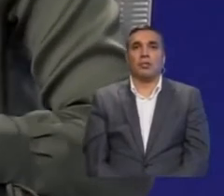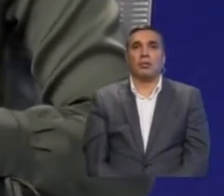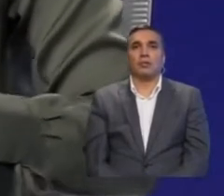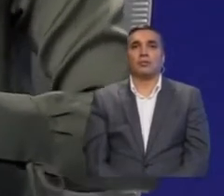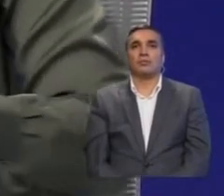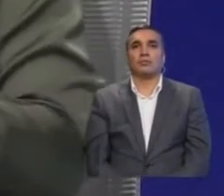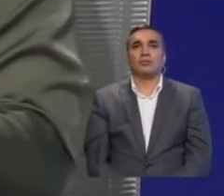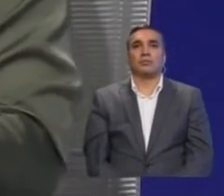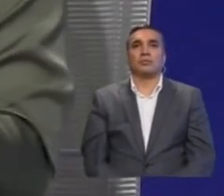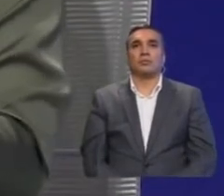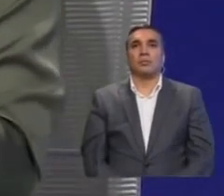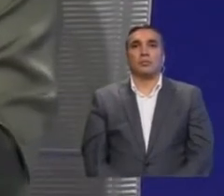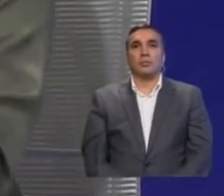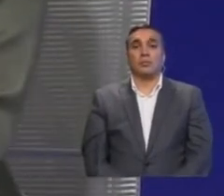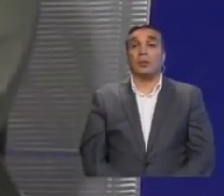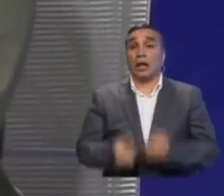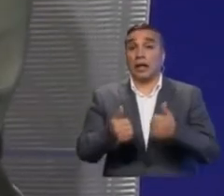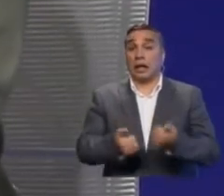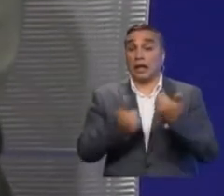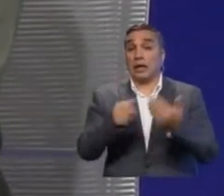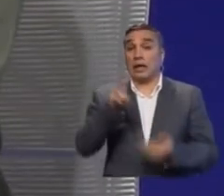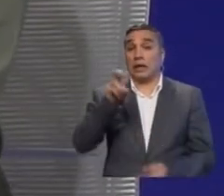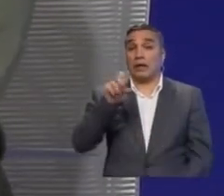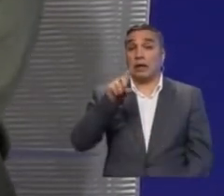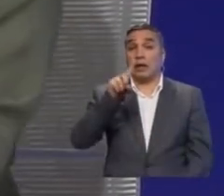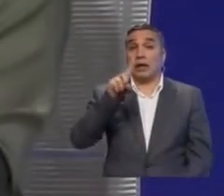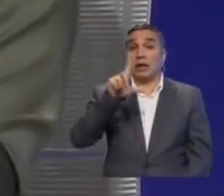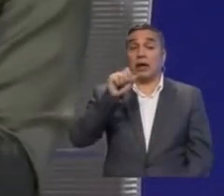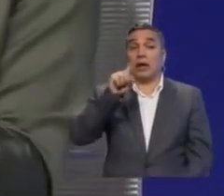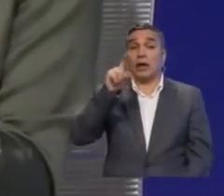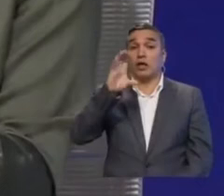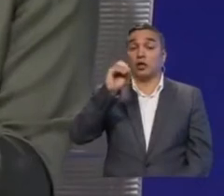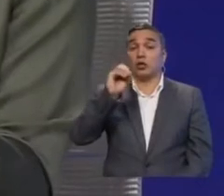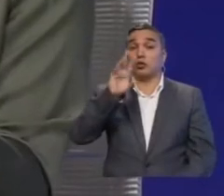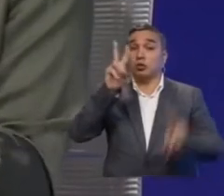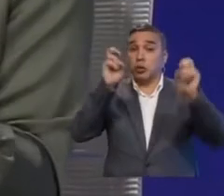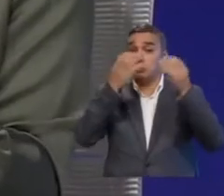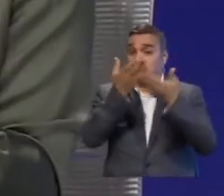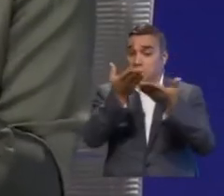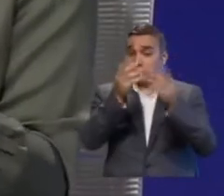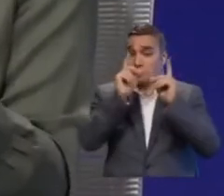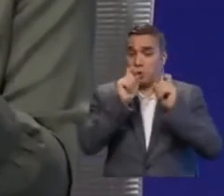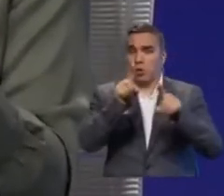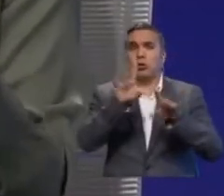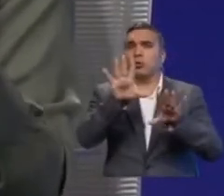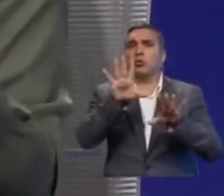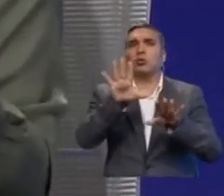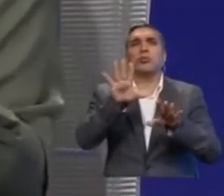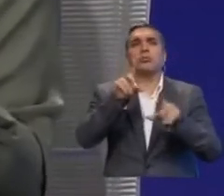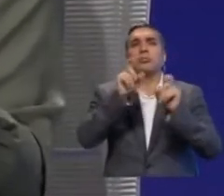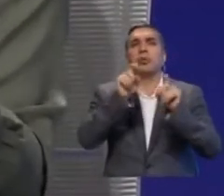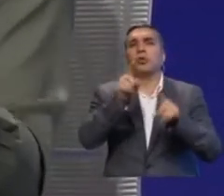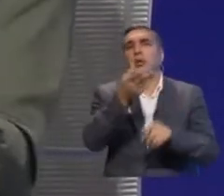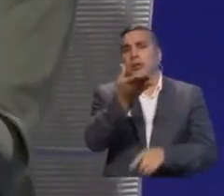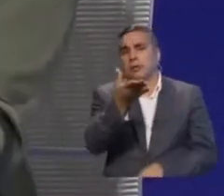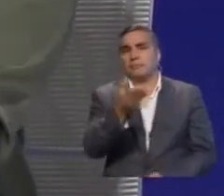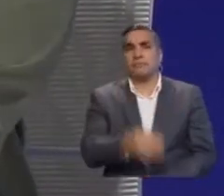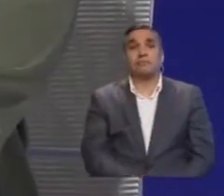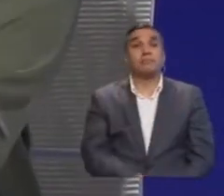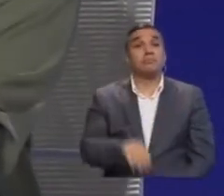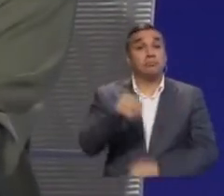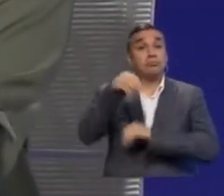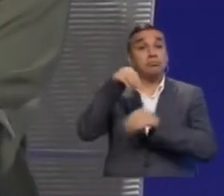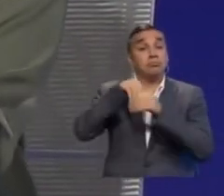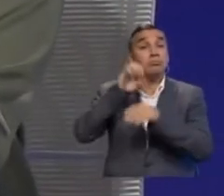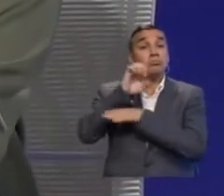Candidato Velasco, con respecto a eso, La inquietud planteada es la siguiente. El país